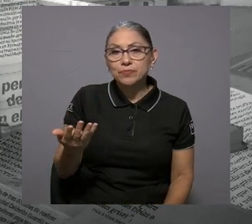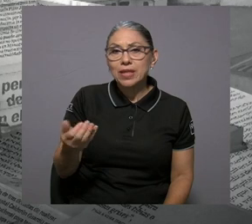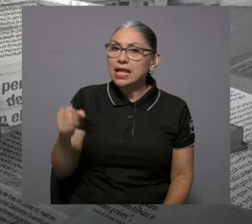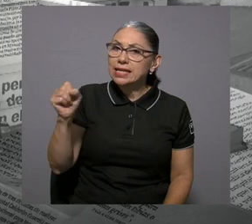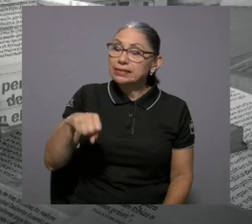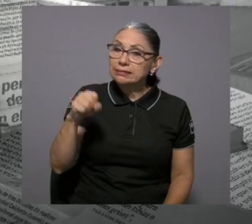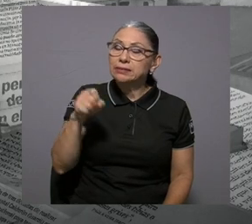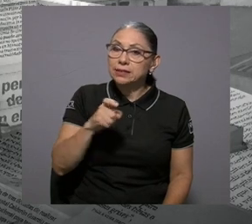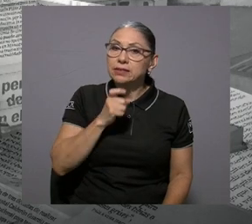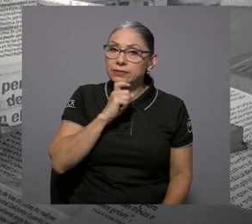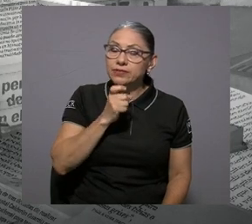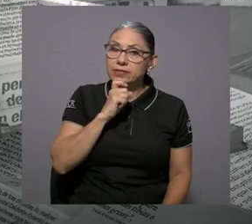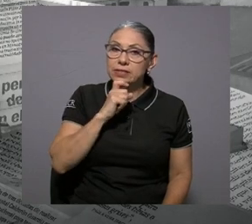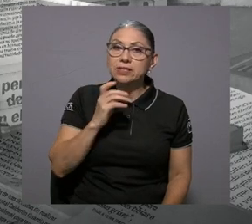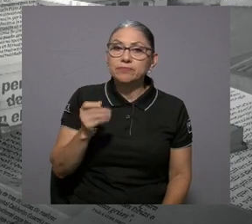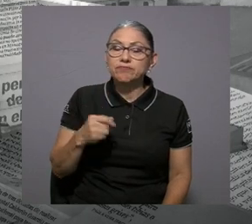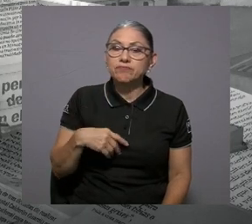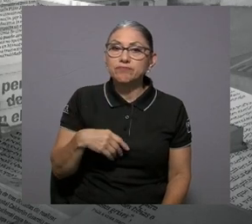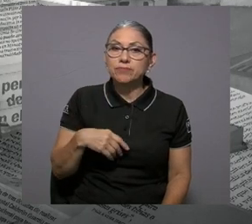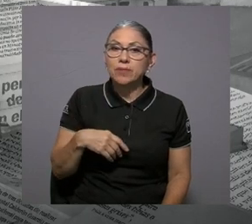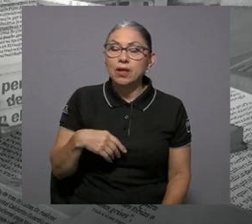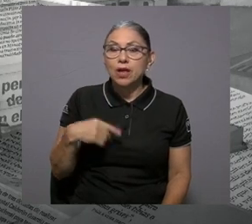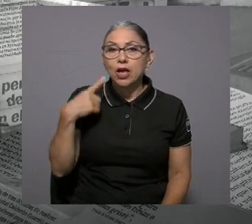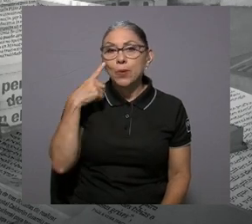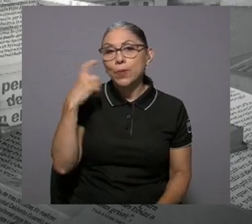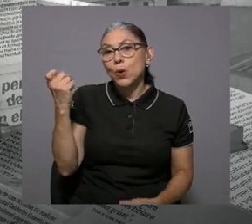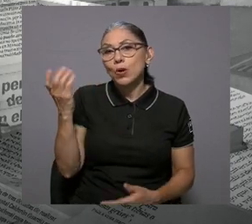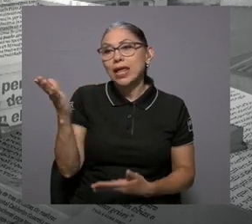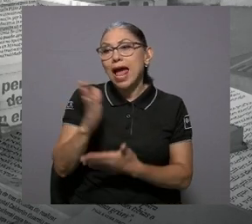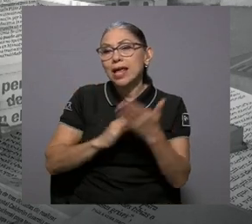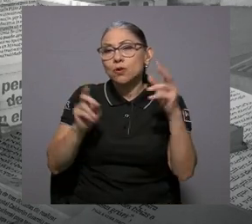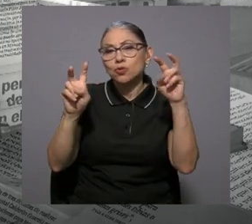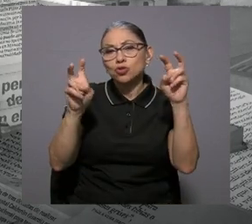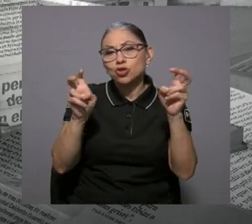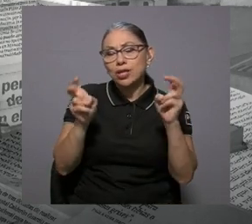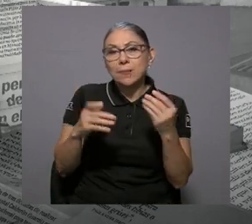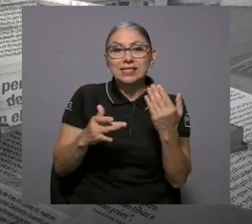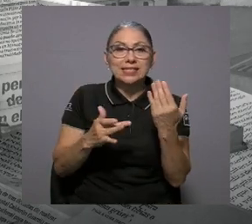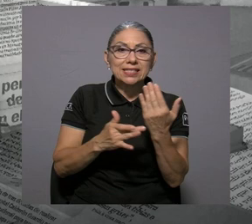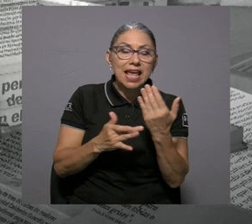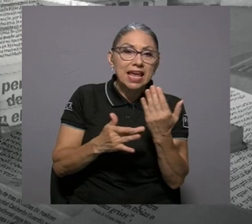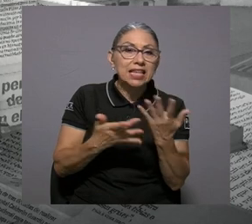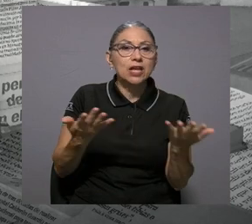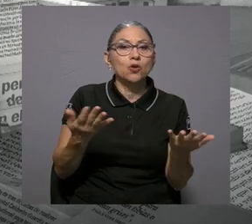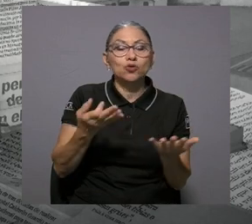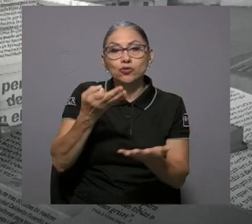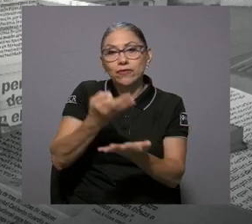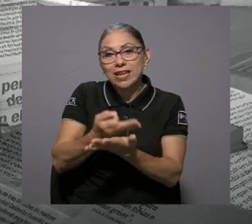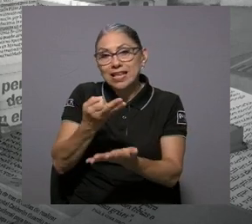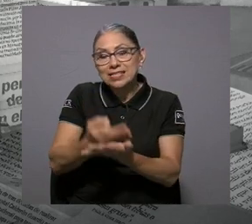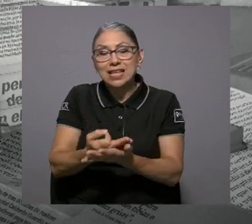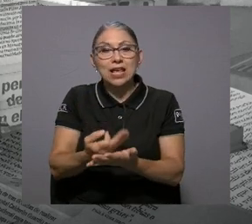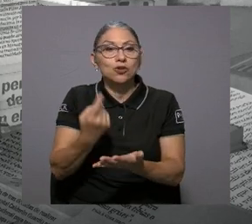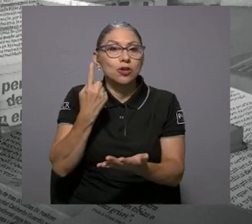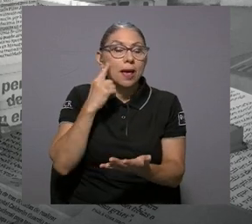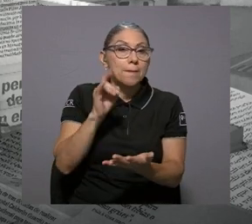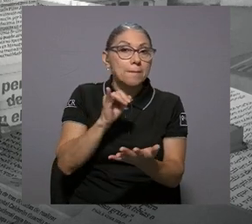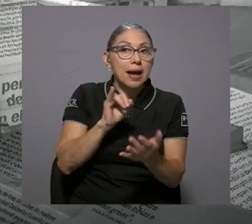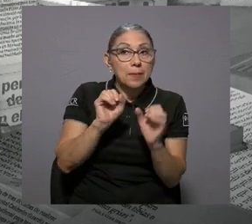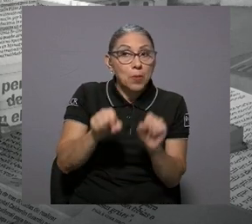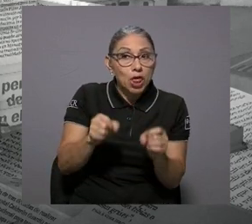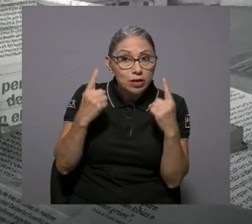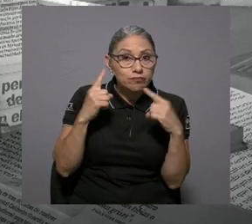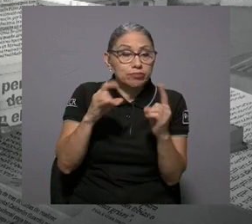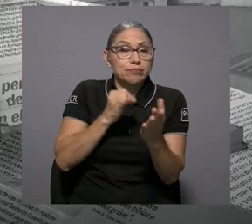sí es difícil porque hay temas técnicos, financieros para investigar, pero